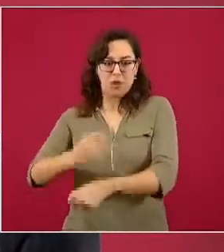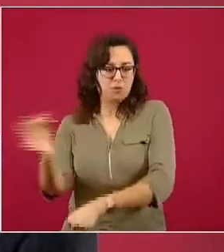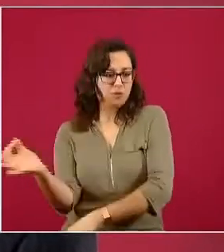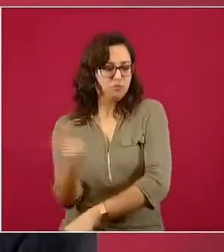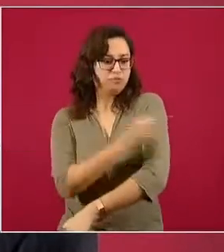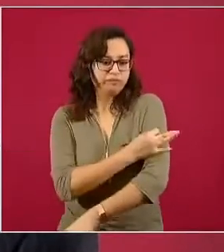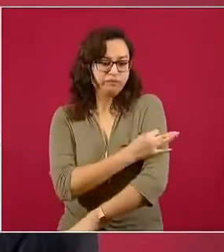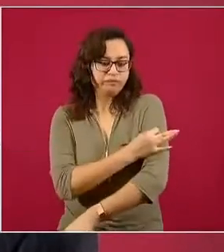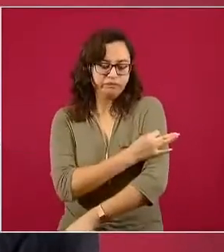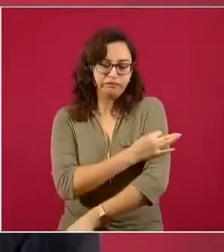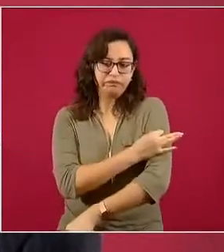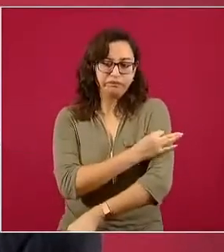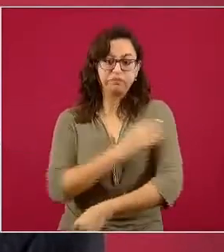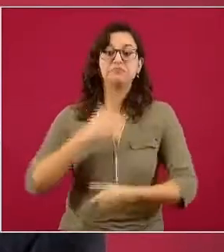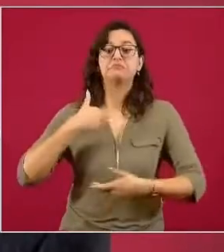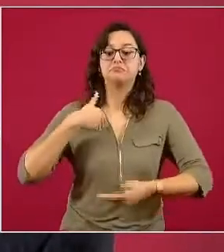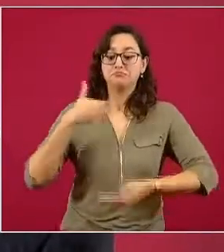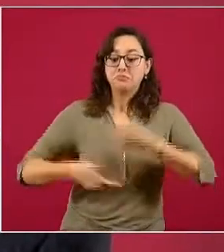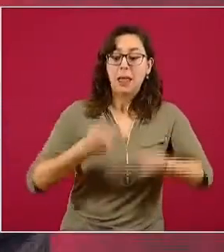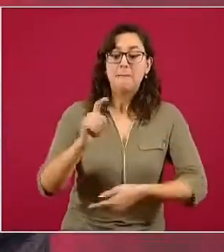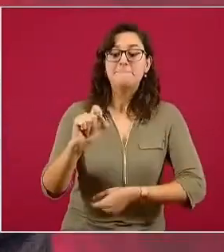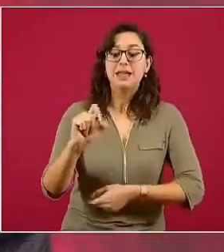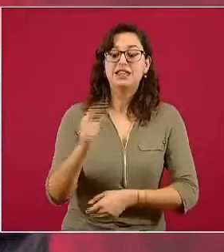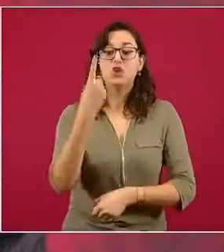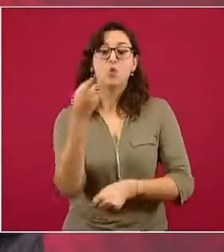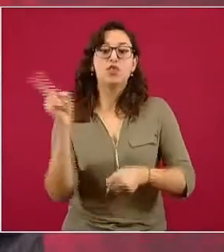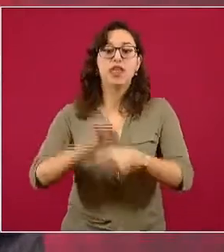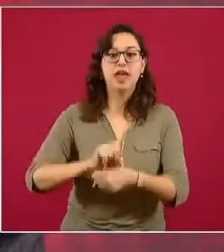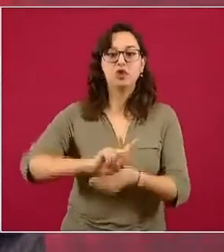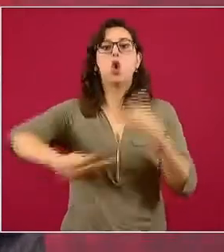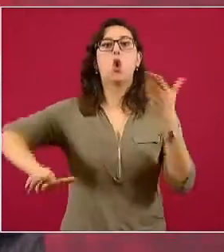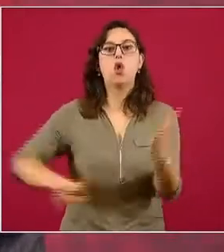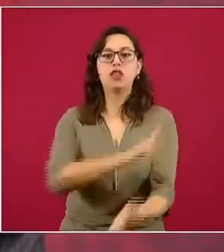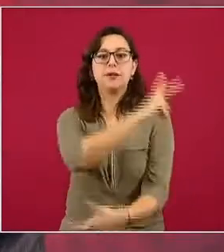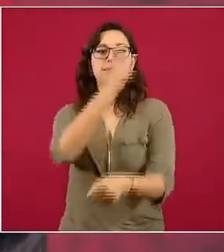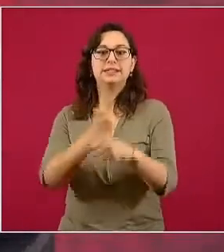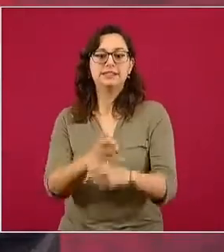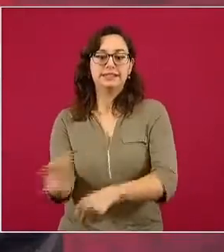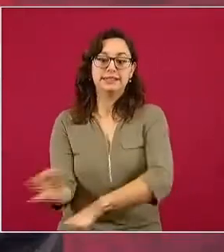0, primera dosis, 21 días después, segunda dosis.